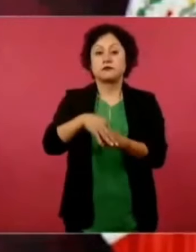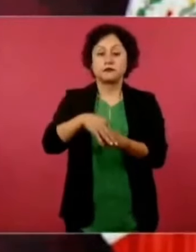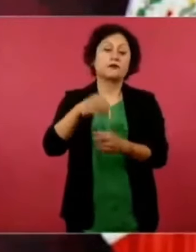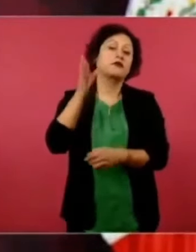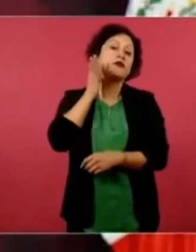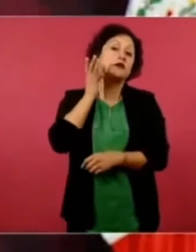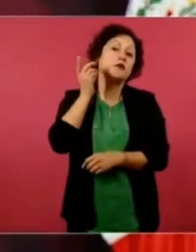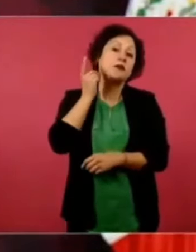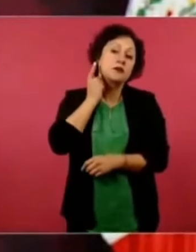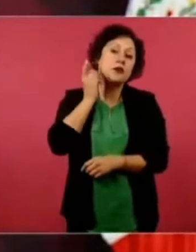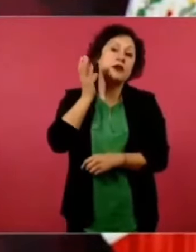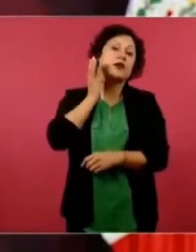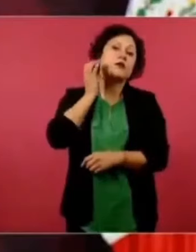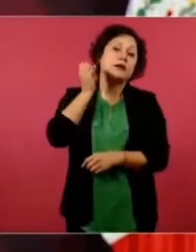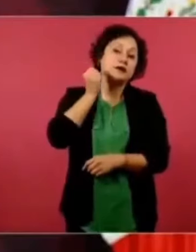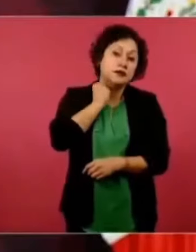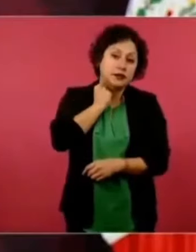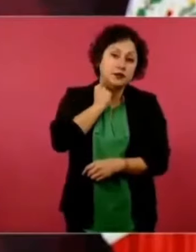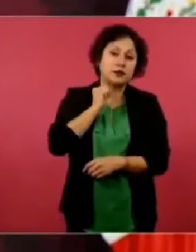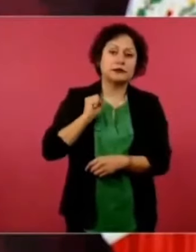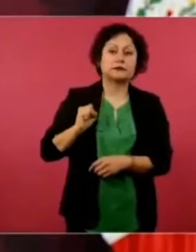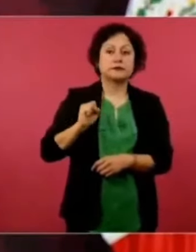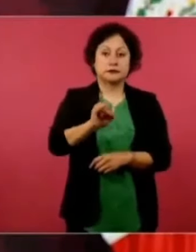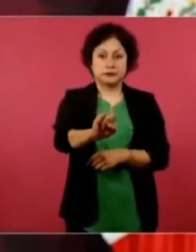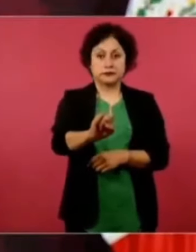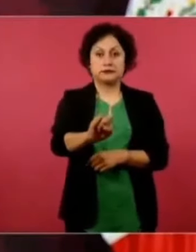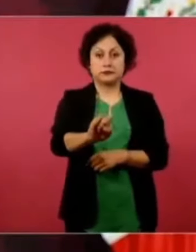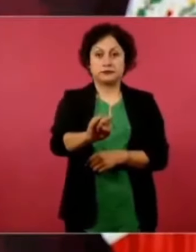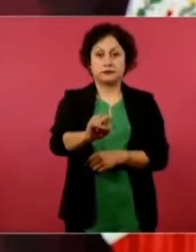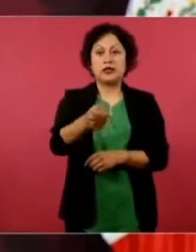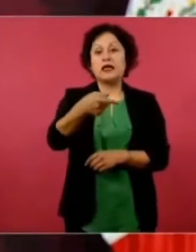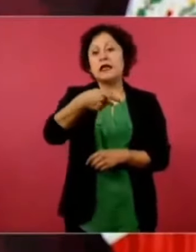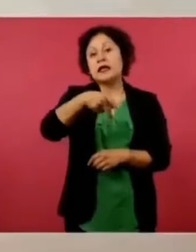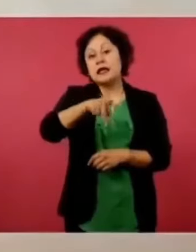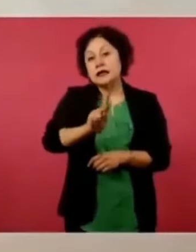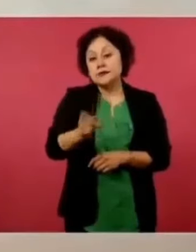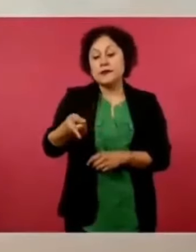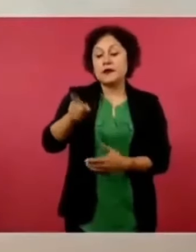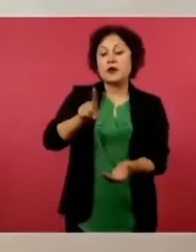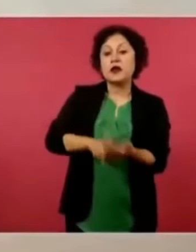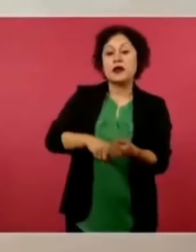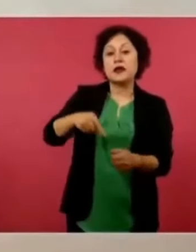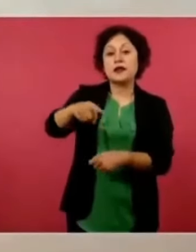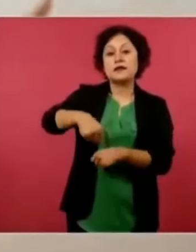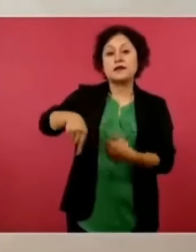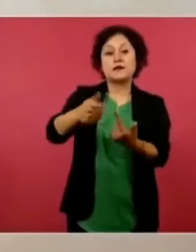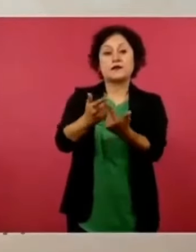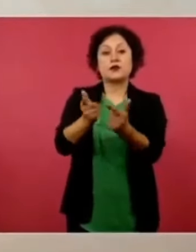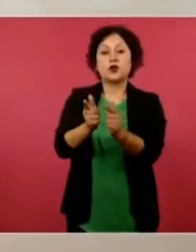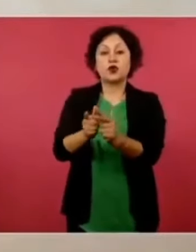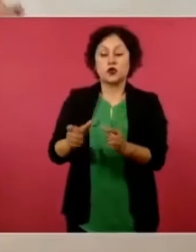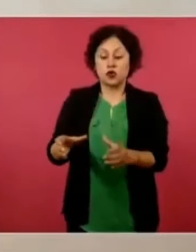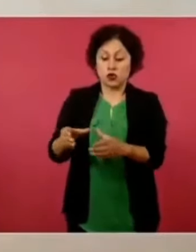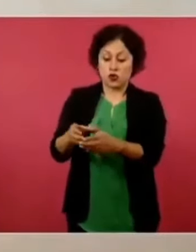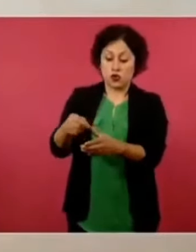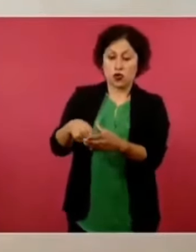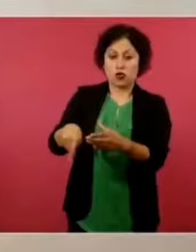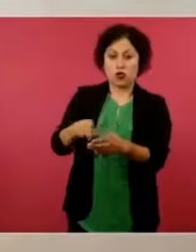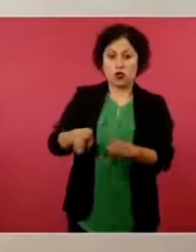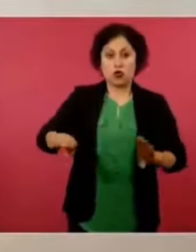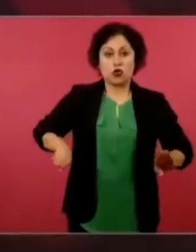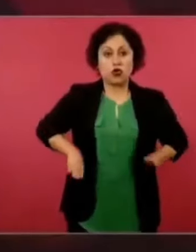diputados en la cámara de senadores pero el bloque conservador acudió a la corte